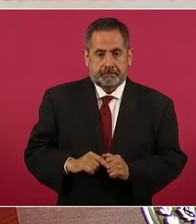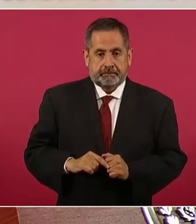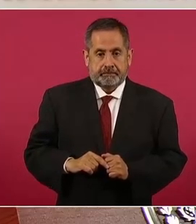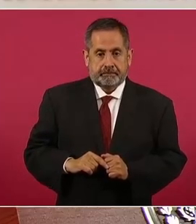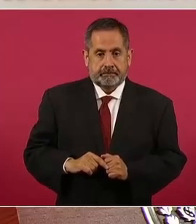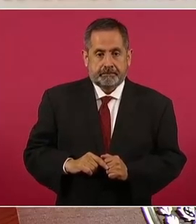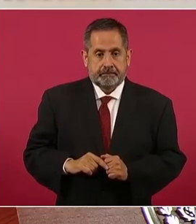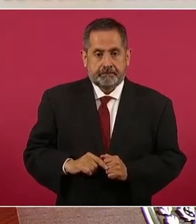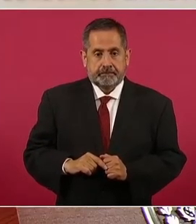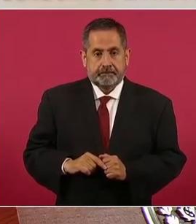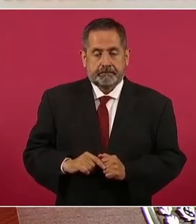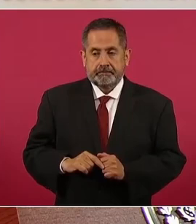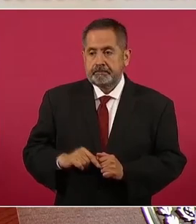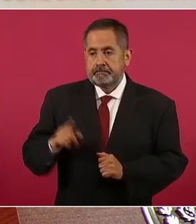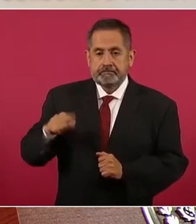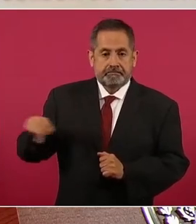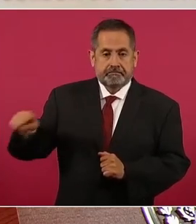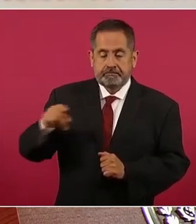deben de ser